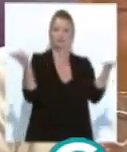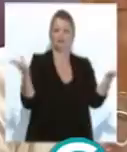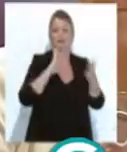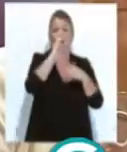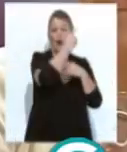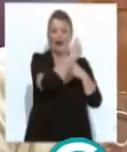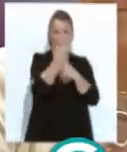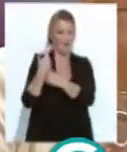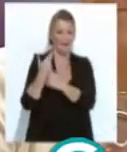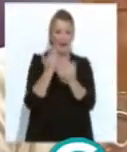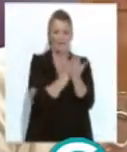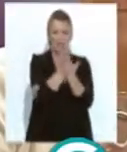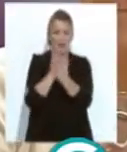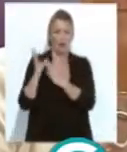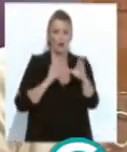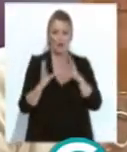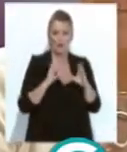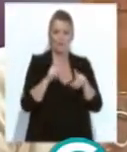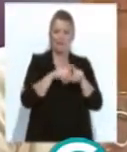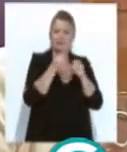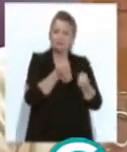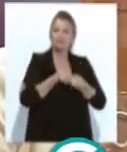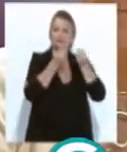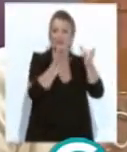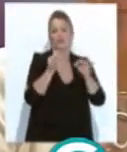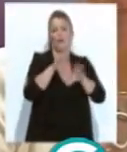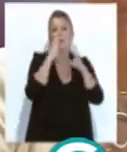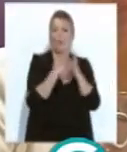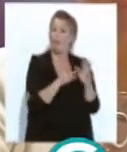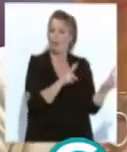cámaras. Esa congruencia es la que teje un mundo nuevo.